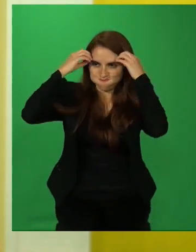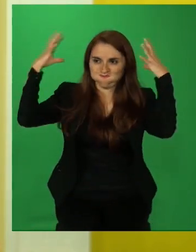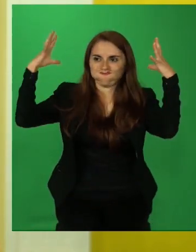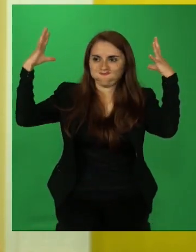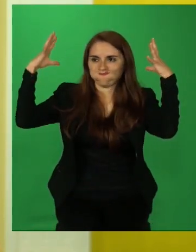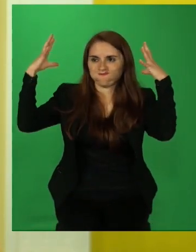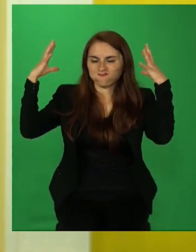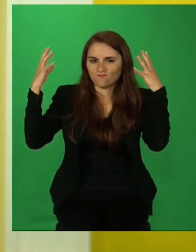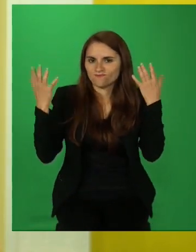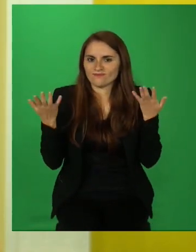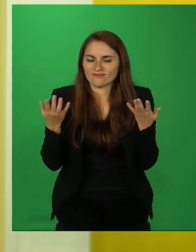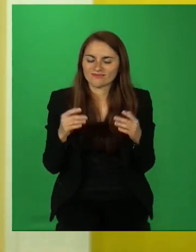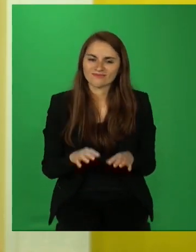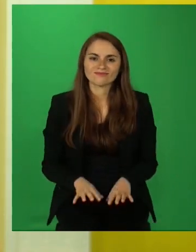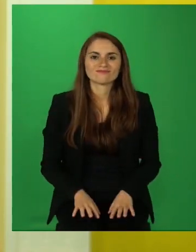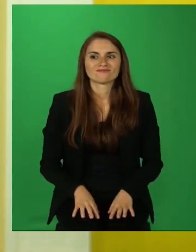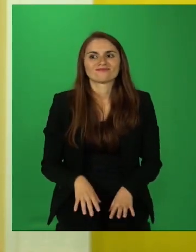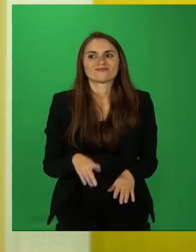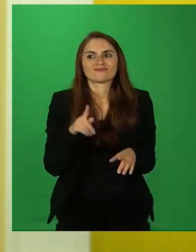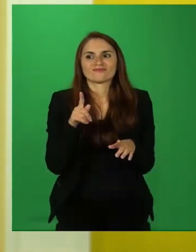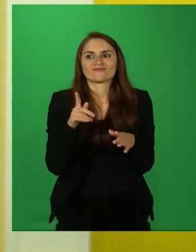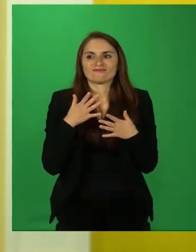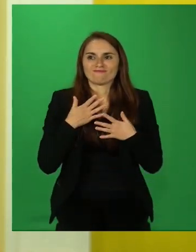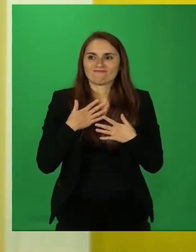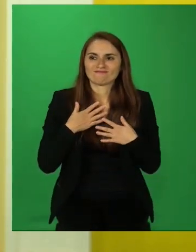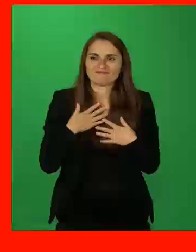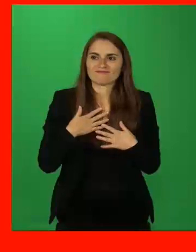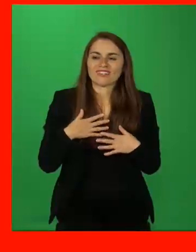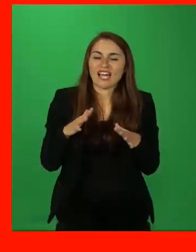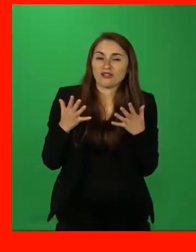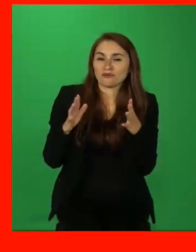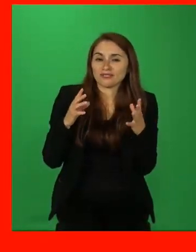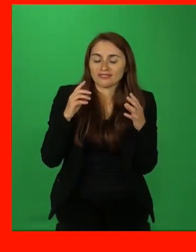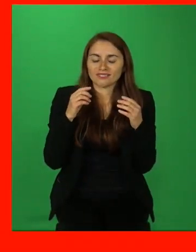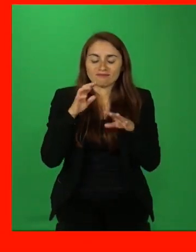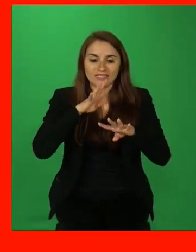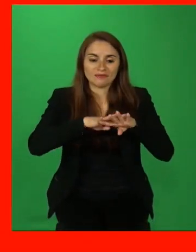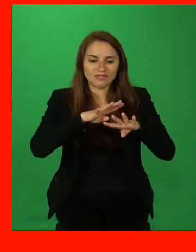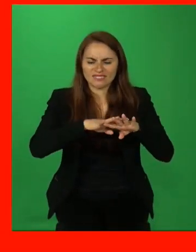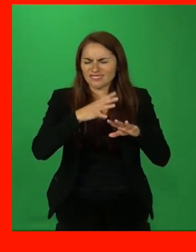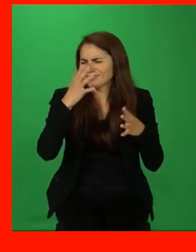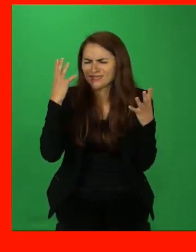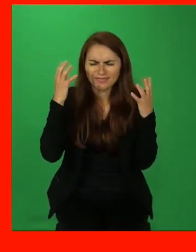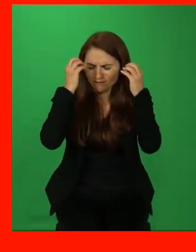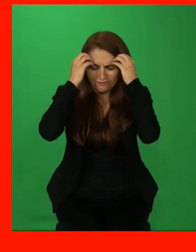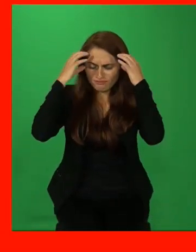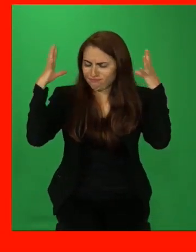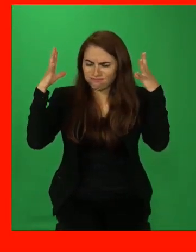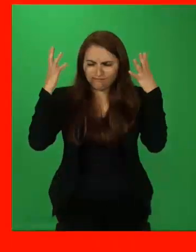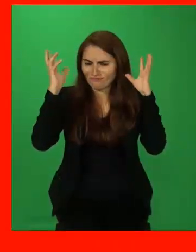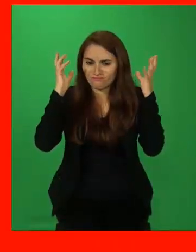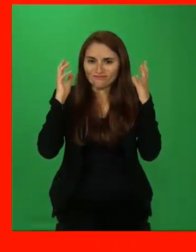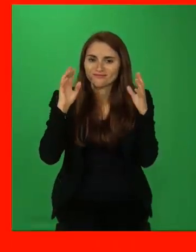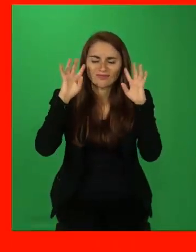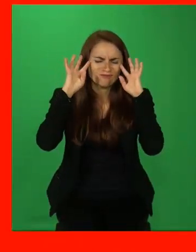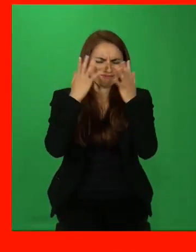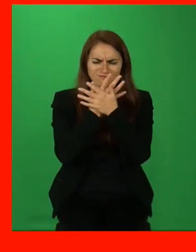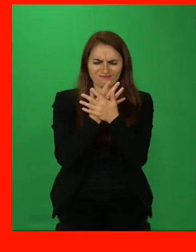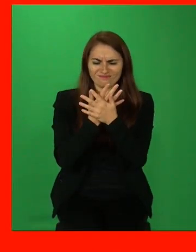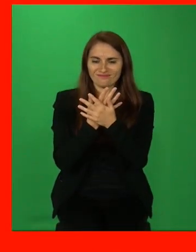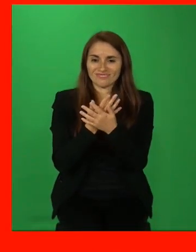no es cierto lo he dicho matemática para ustedes puede significar no es cierto una explosión cerebral casi